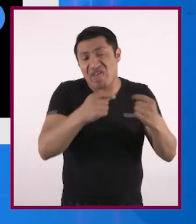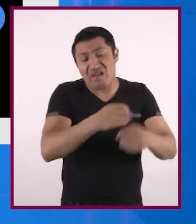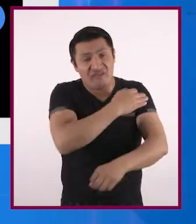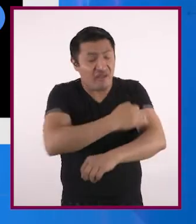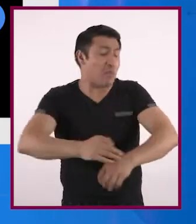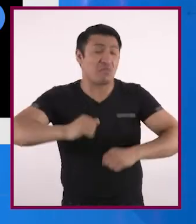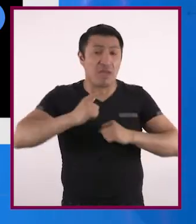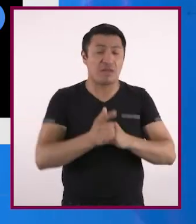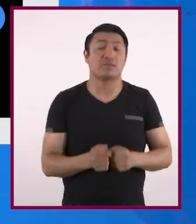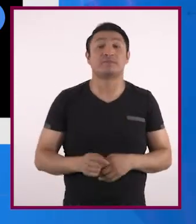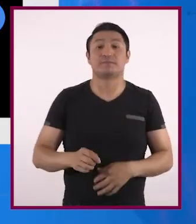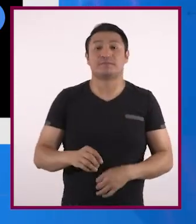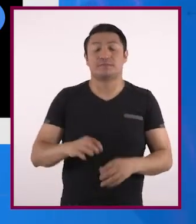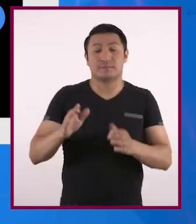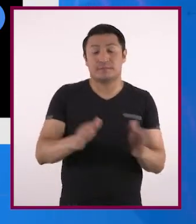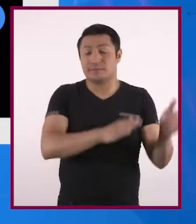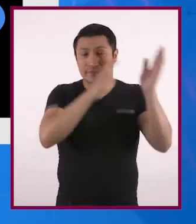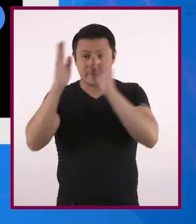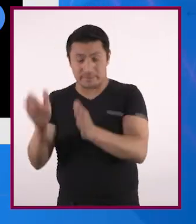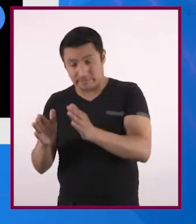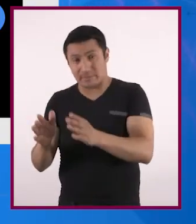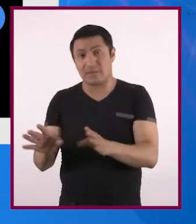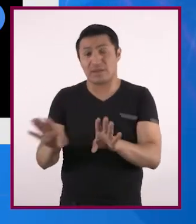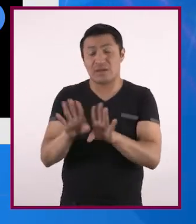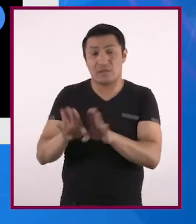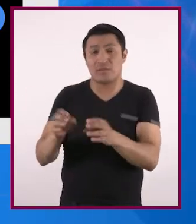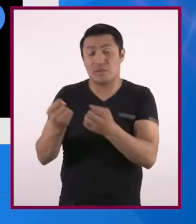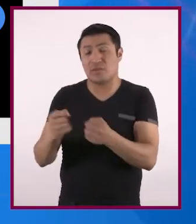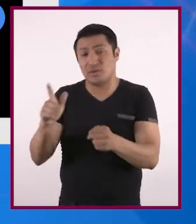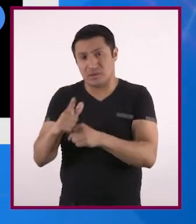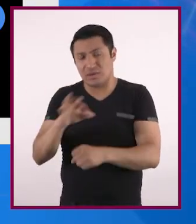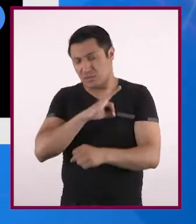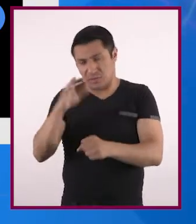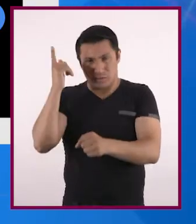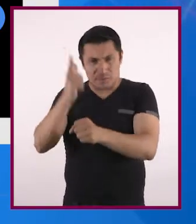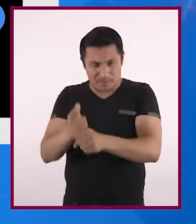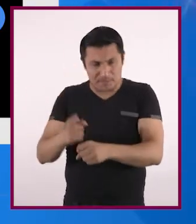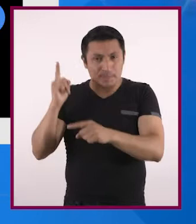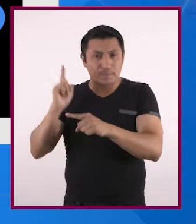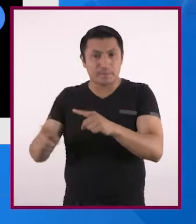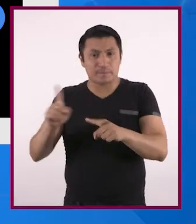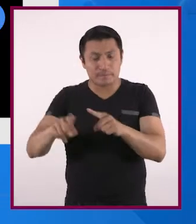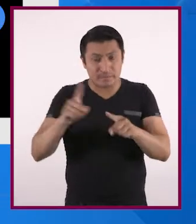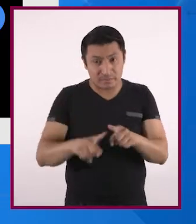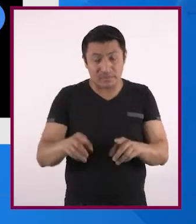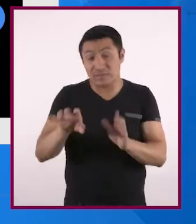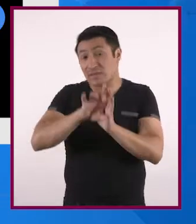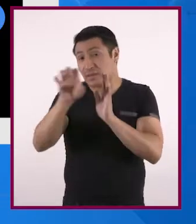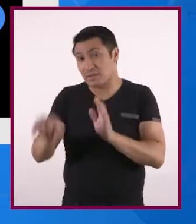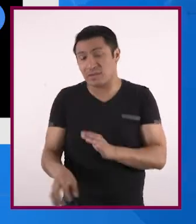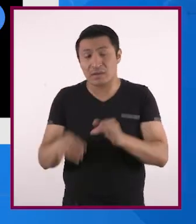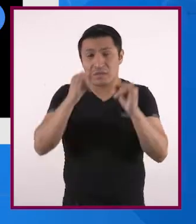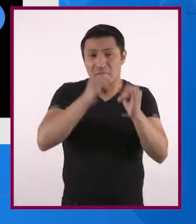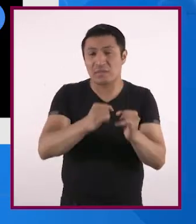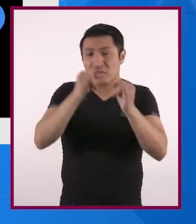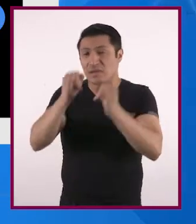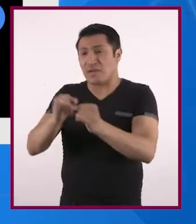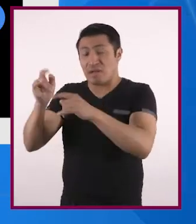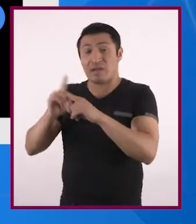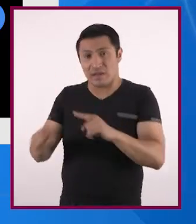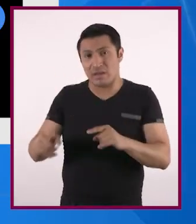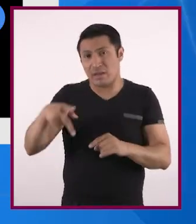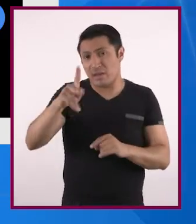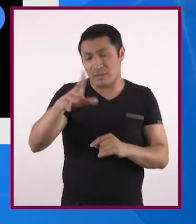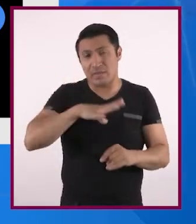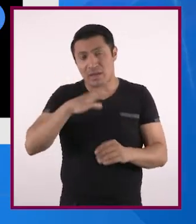que diríamos que es la escala social, donde podemos encontrar patrones, ¿no? Entonces, aunque cada caso sea diferente, hay en la escala social patrones que